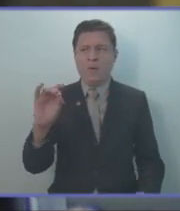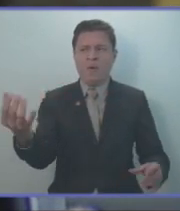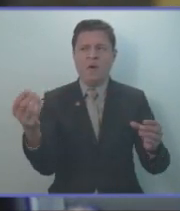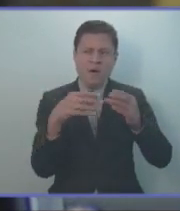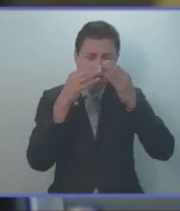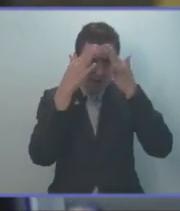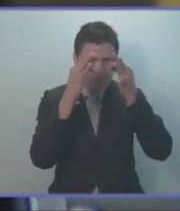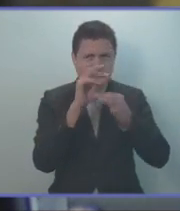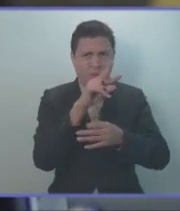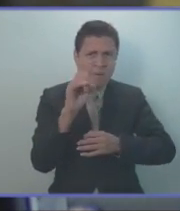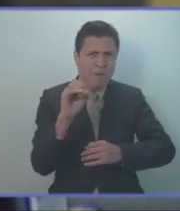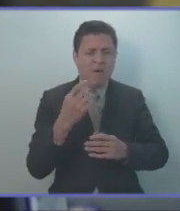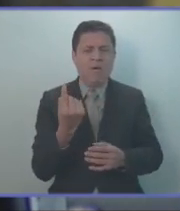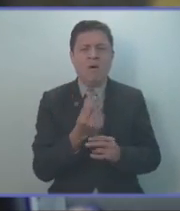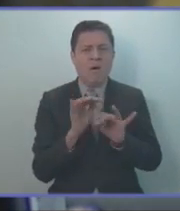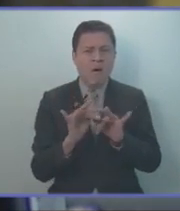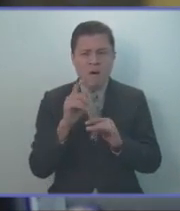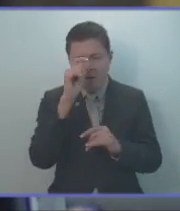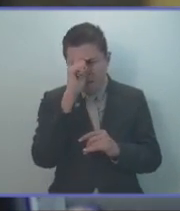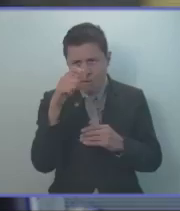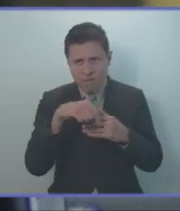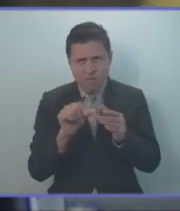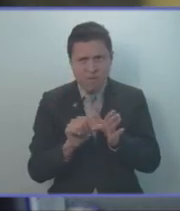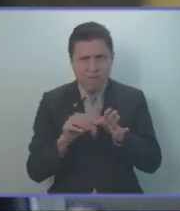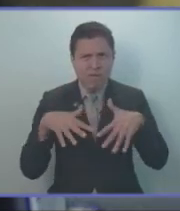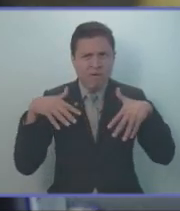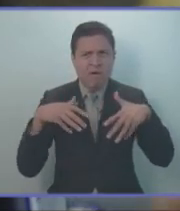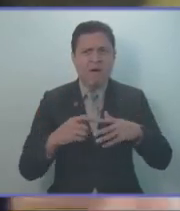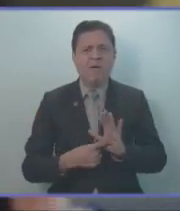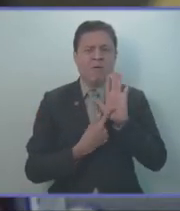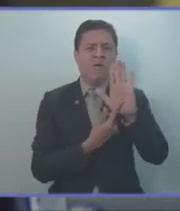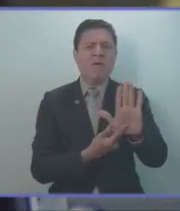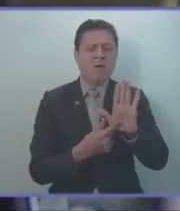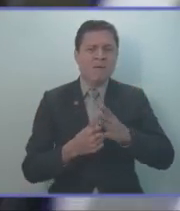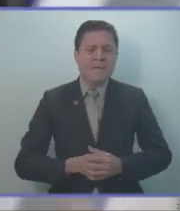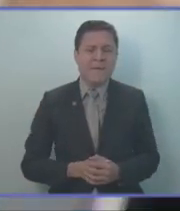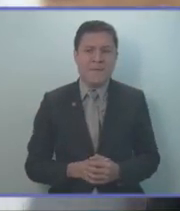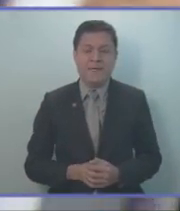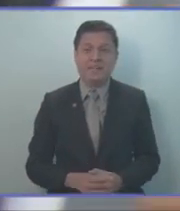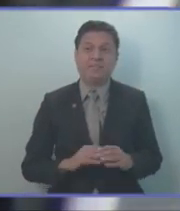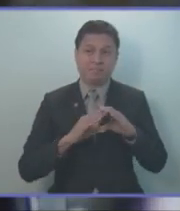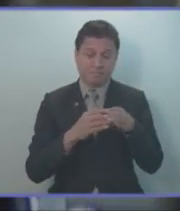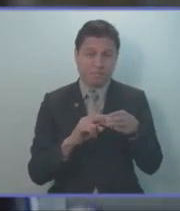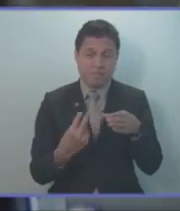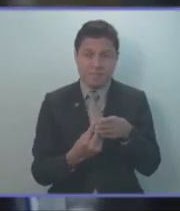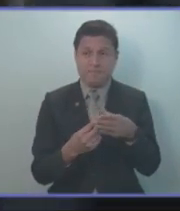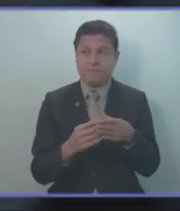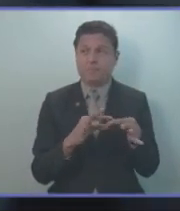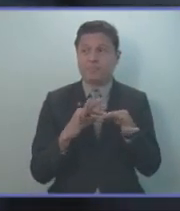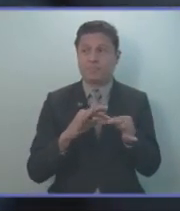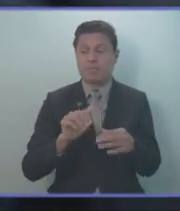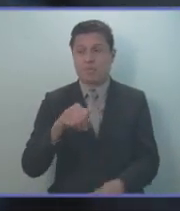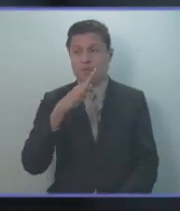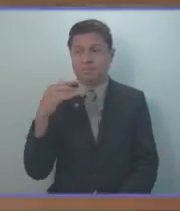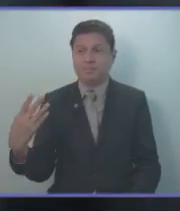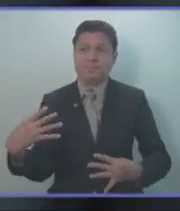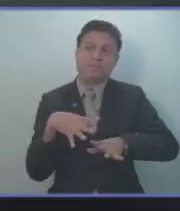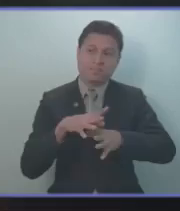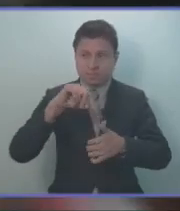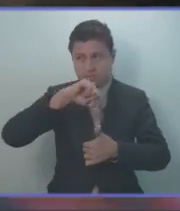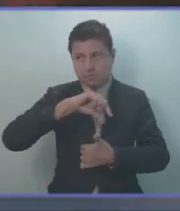Dictamen número 20. Señores secretarios de la Asamblea Legislativa presente, la Comisión de Relaciones Exteriores e